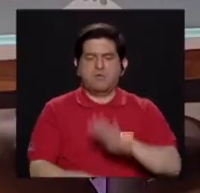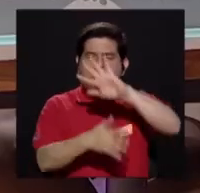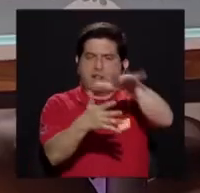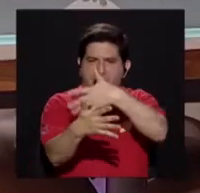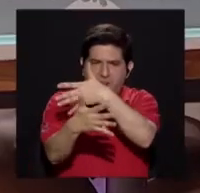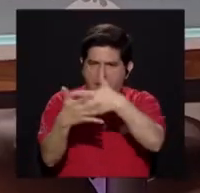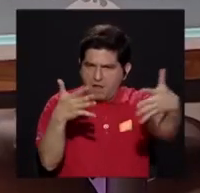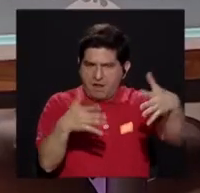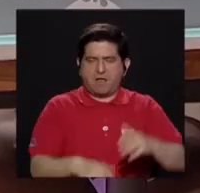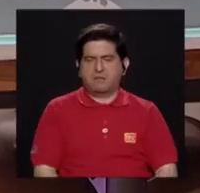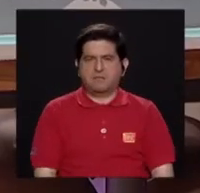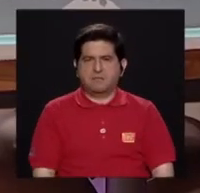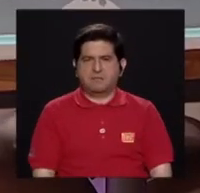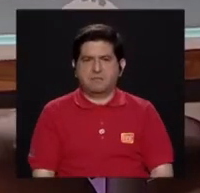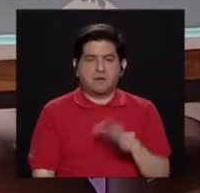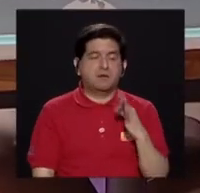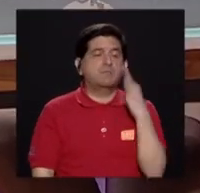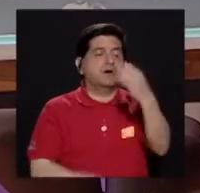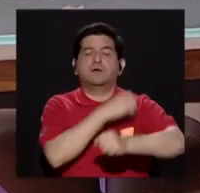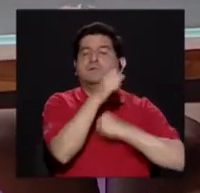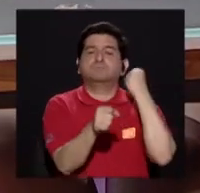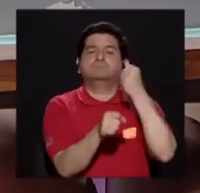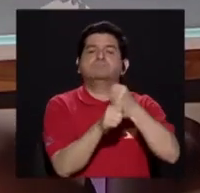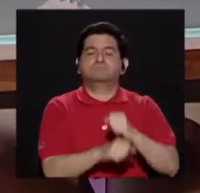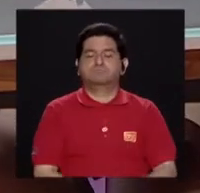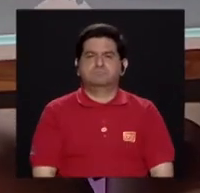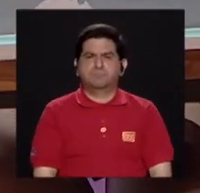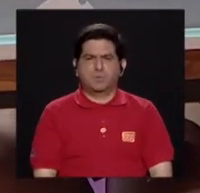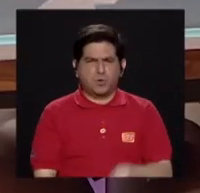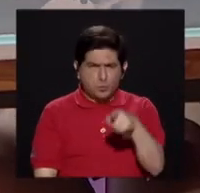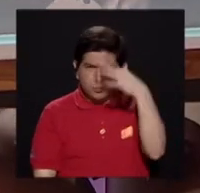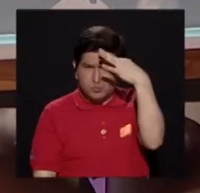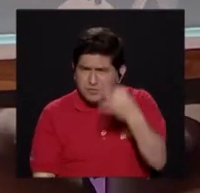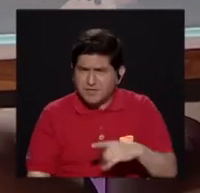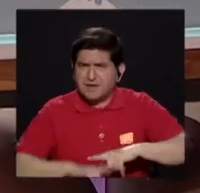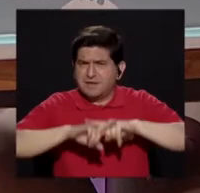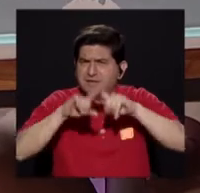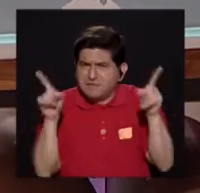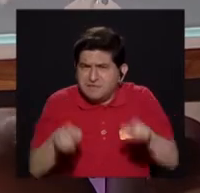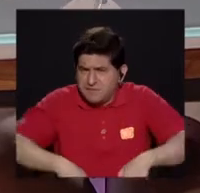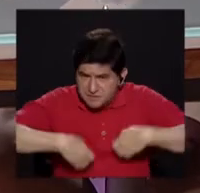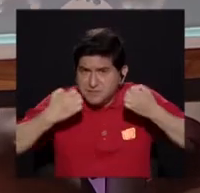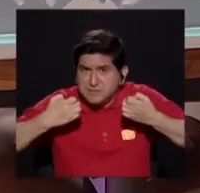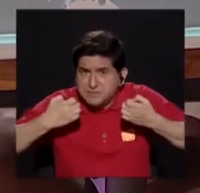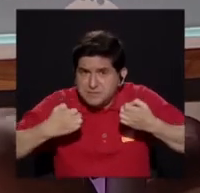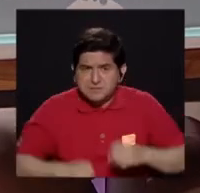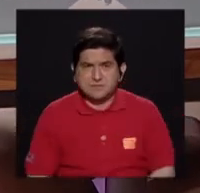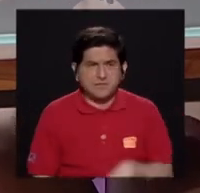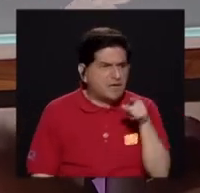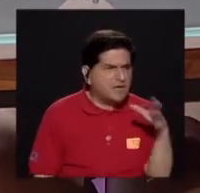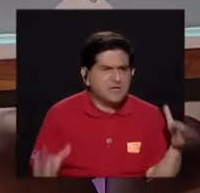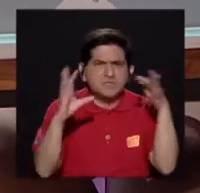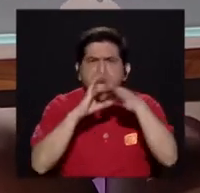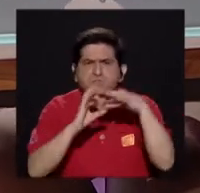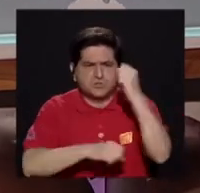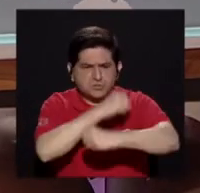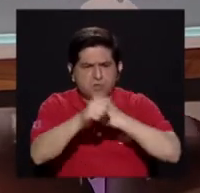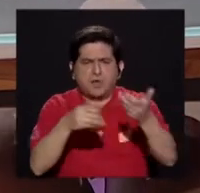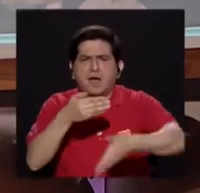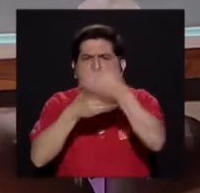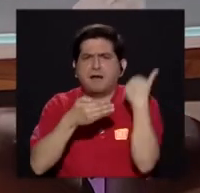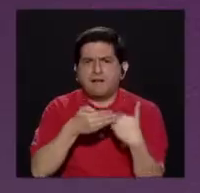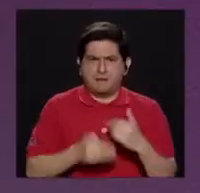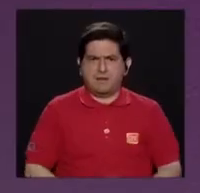agenda para el próximo año. Pero, ¿usted cree que haya diferencia? Eso con respecto, por ejemplo, al año anterior,